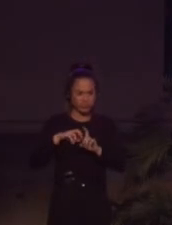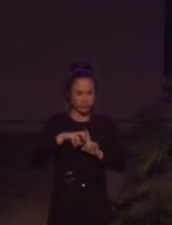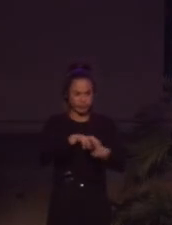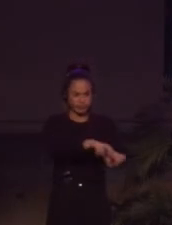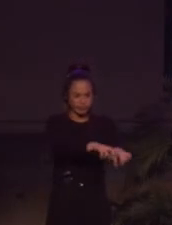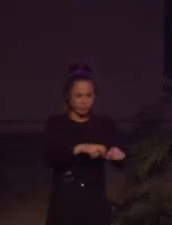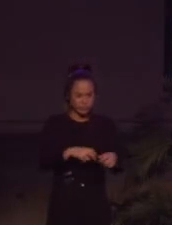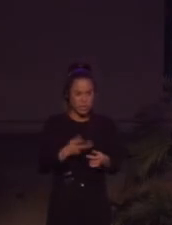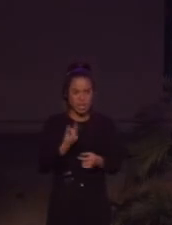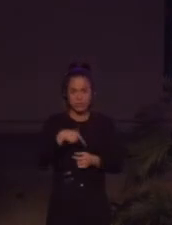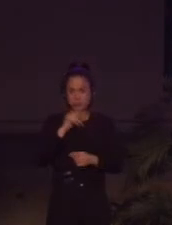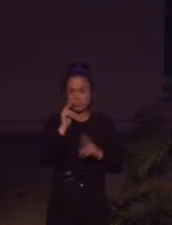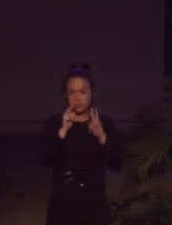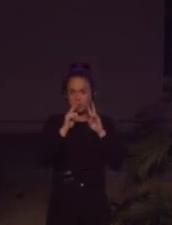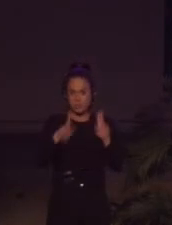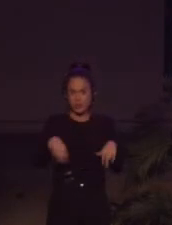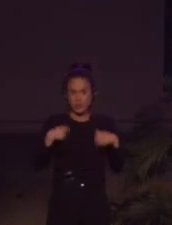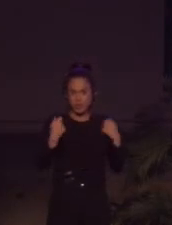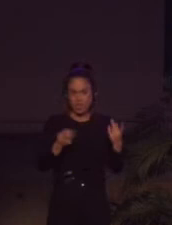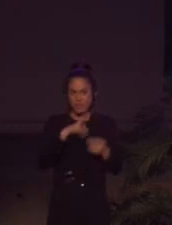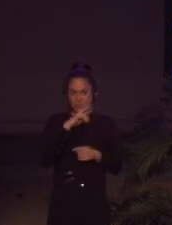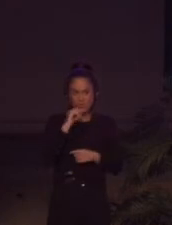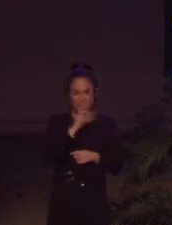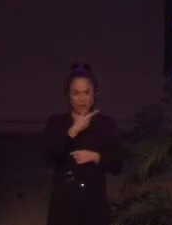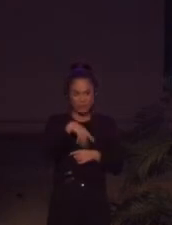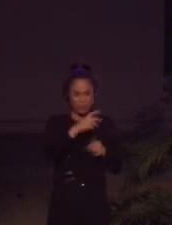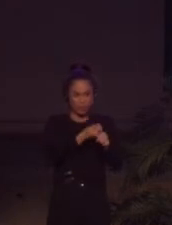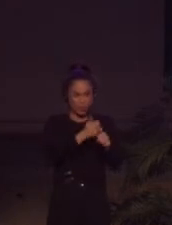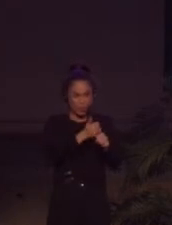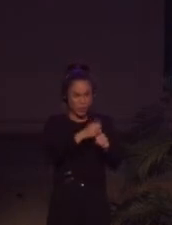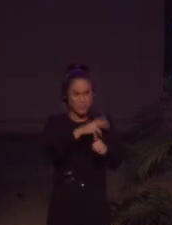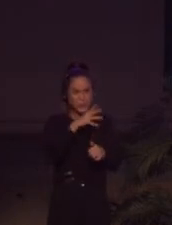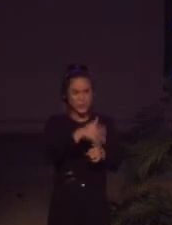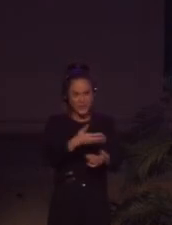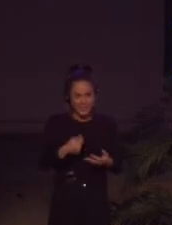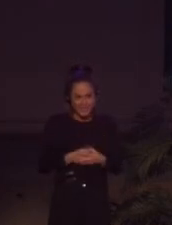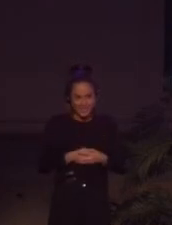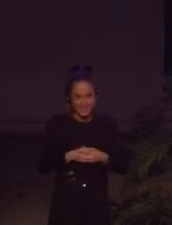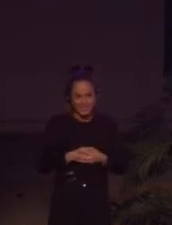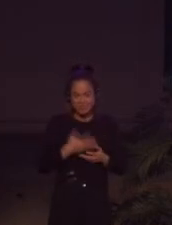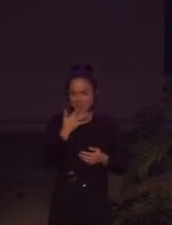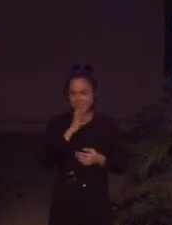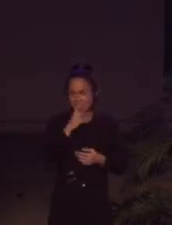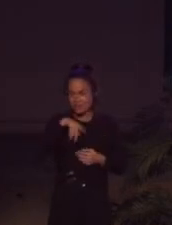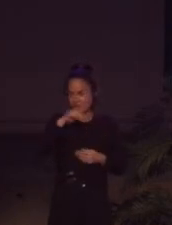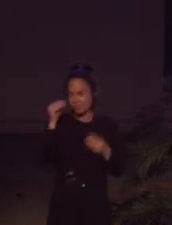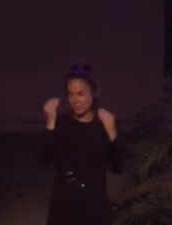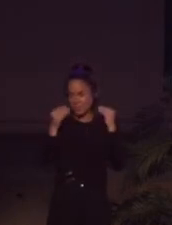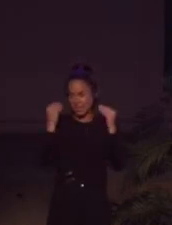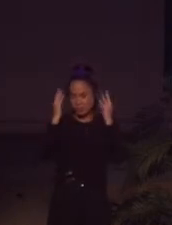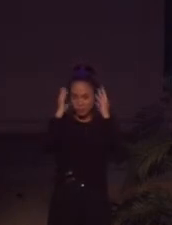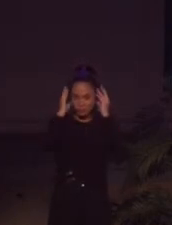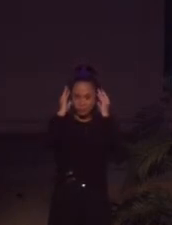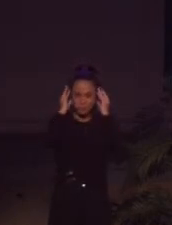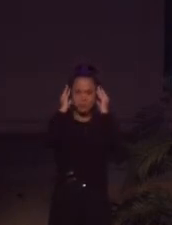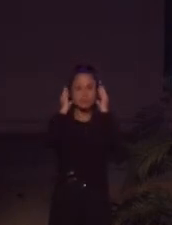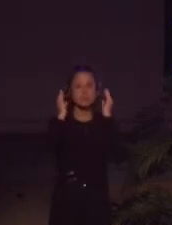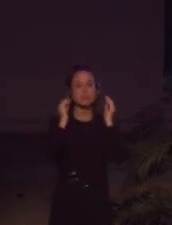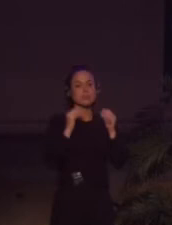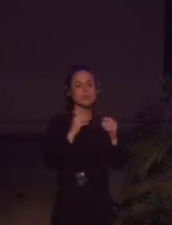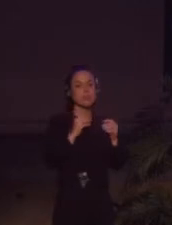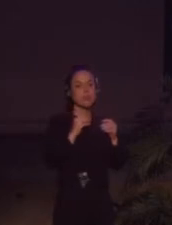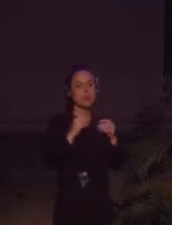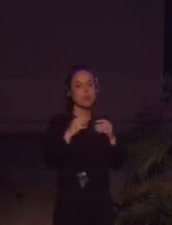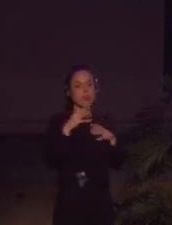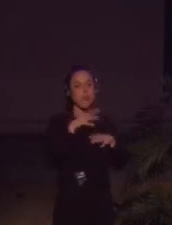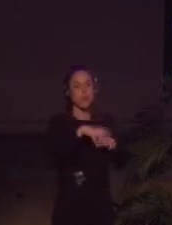nos parecen crueles, ¿por qué tenemos que imitarlos? Es decir, si nos parece cruel que alguien se coma a alguien, o un